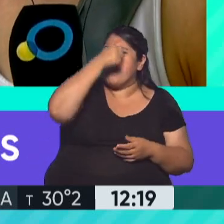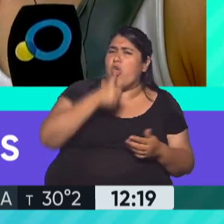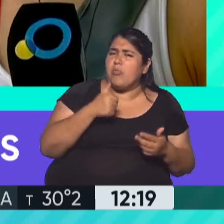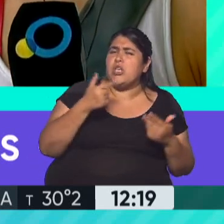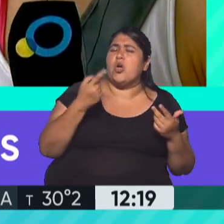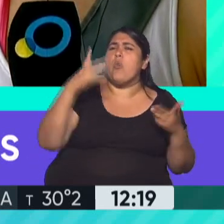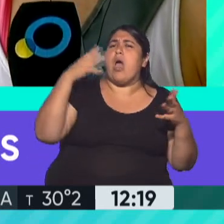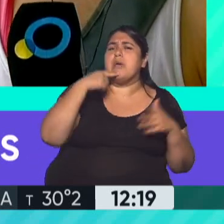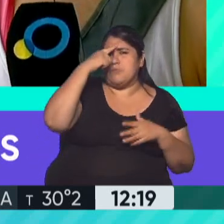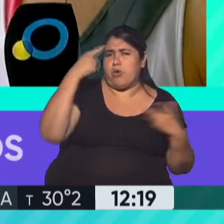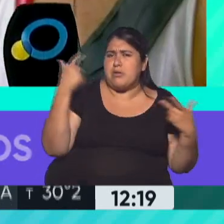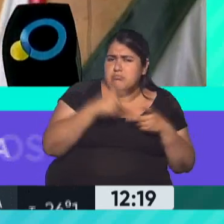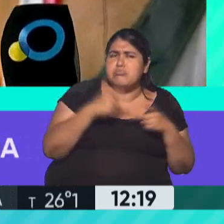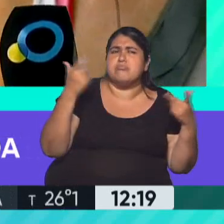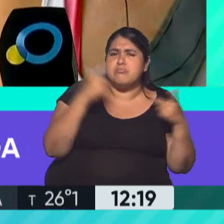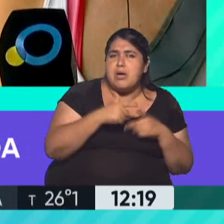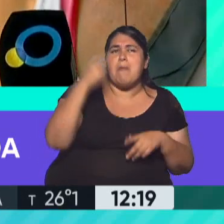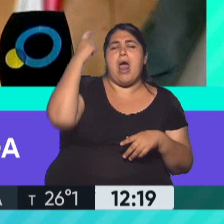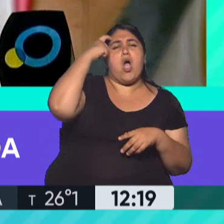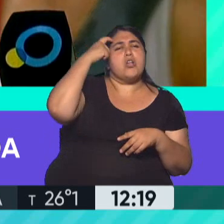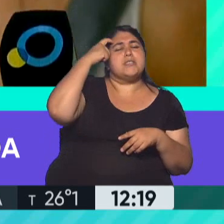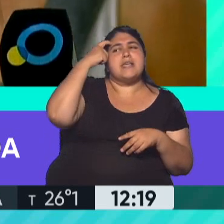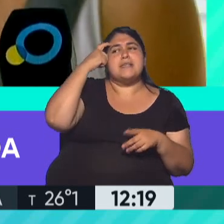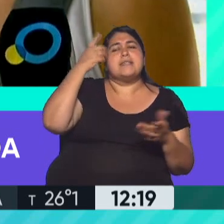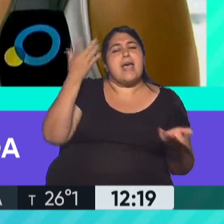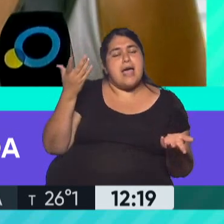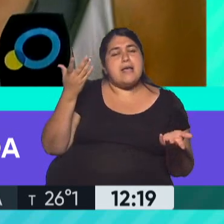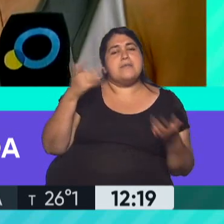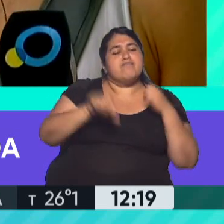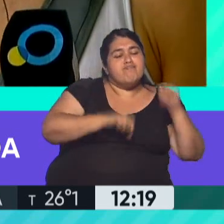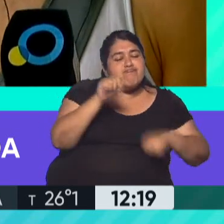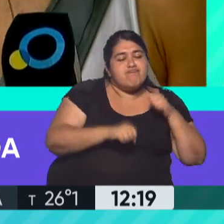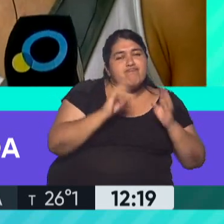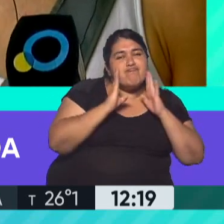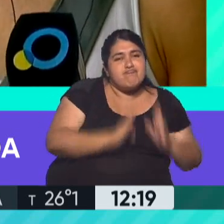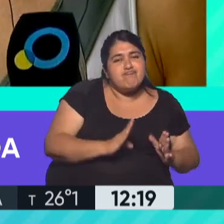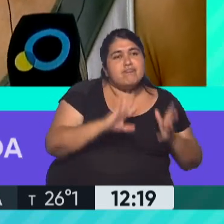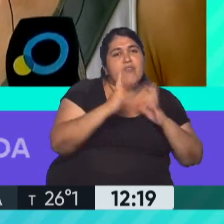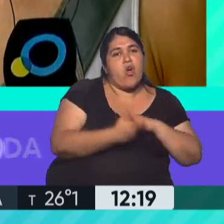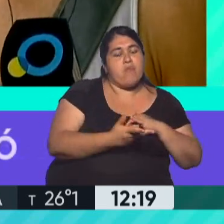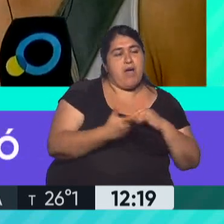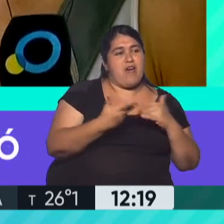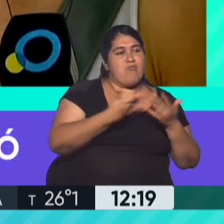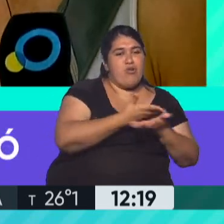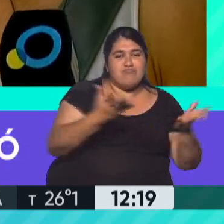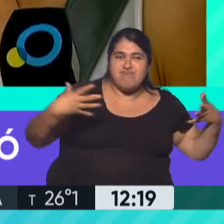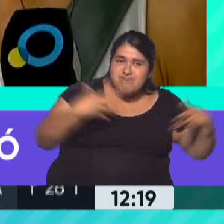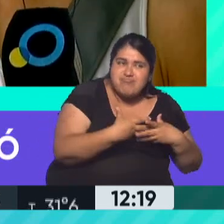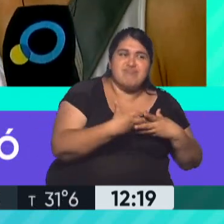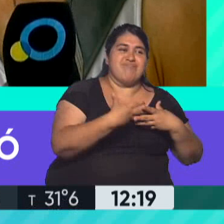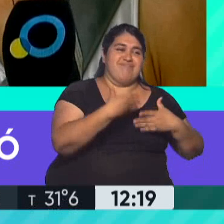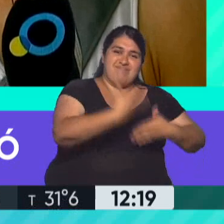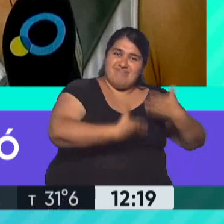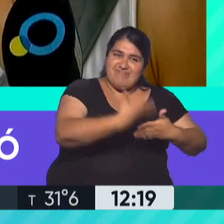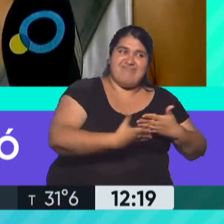una vez al mes, para tomar conciencia de lo que es andar en bicicleta de manera comunitaria, tratar